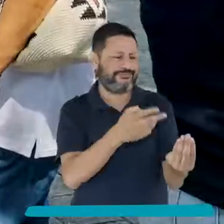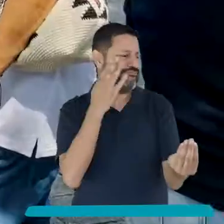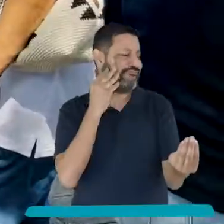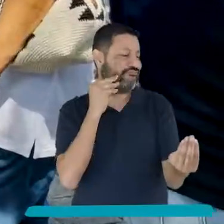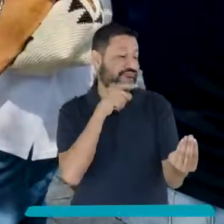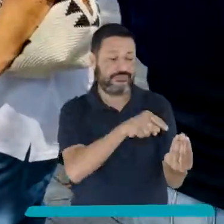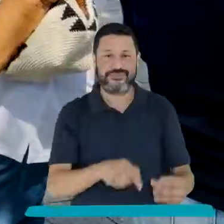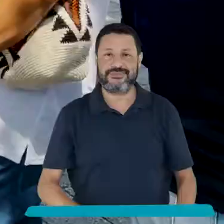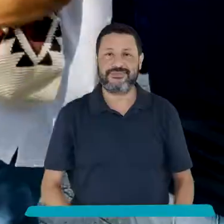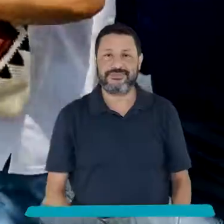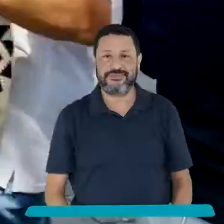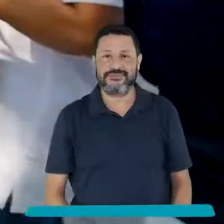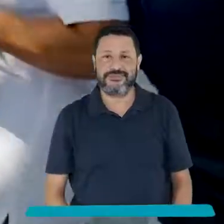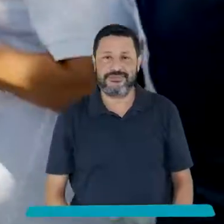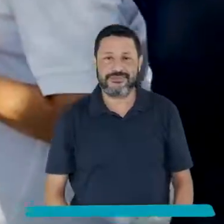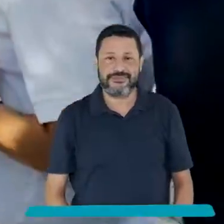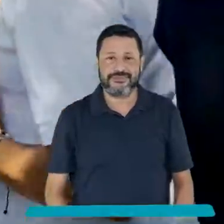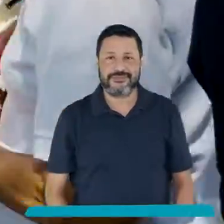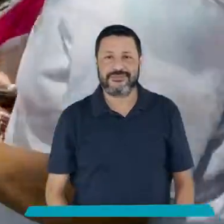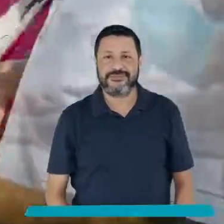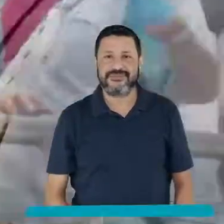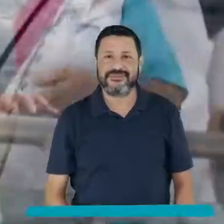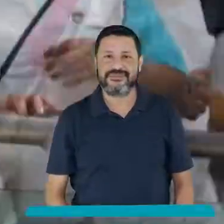conocimiento, son la experiencia.